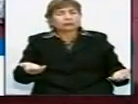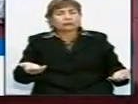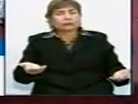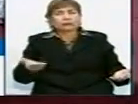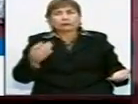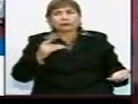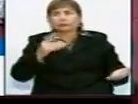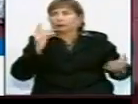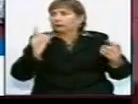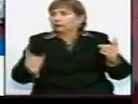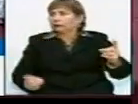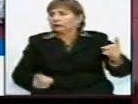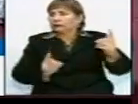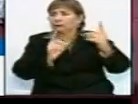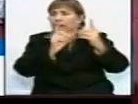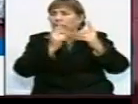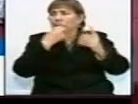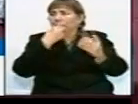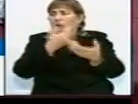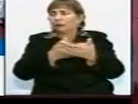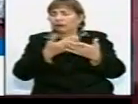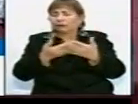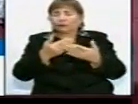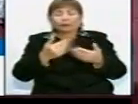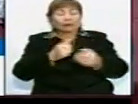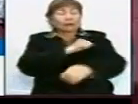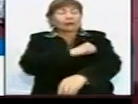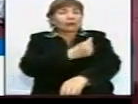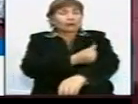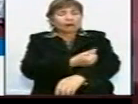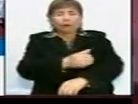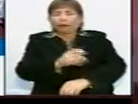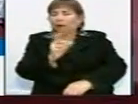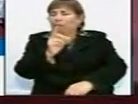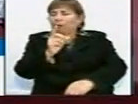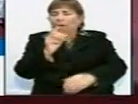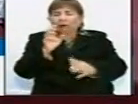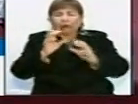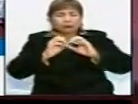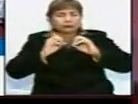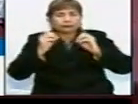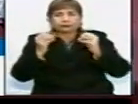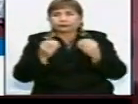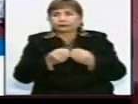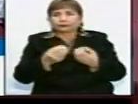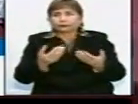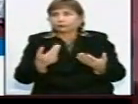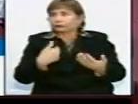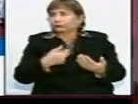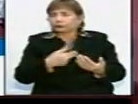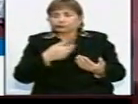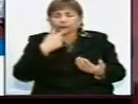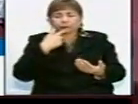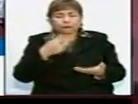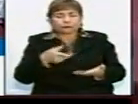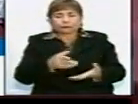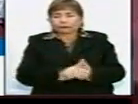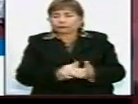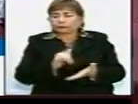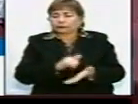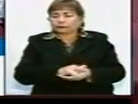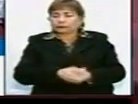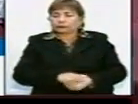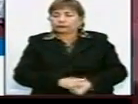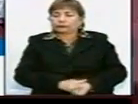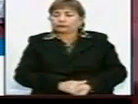enfrentar ese riesgo en la autoridad digital nos aborden sano nosotros tuvimos que